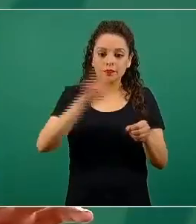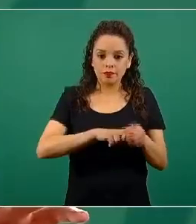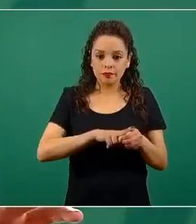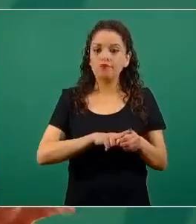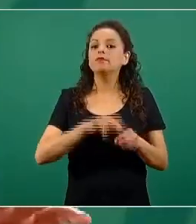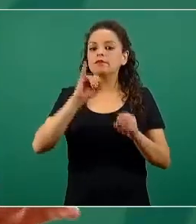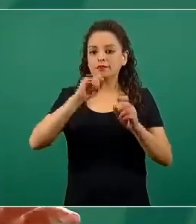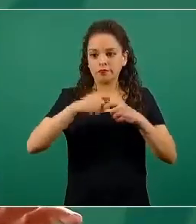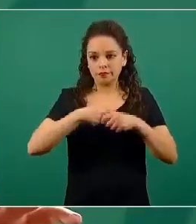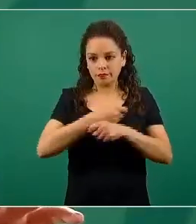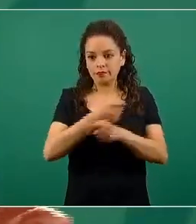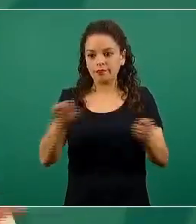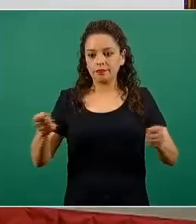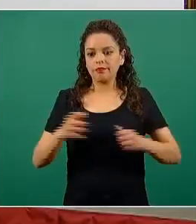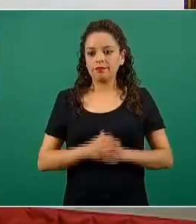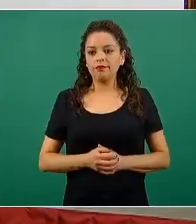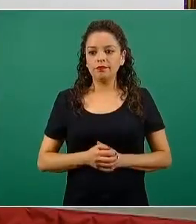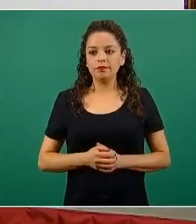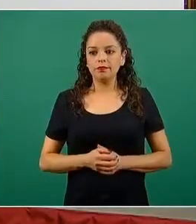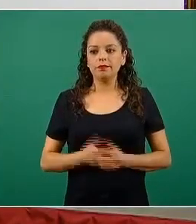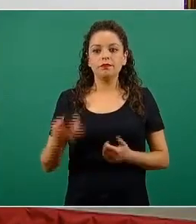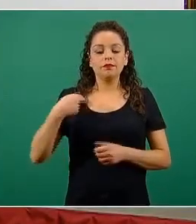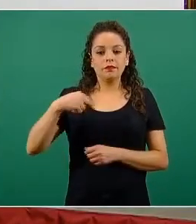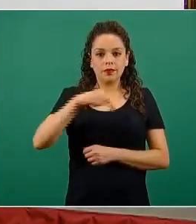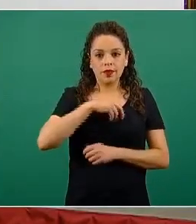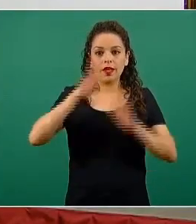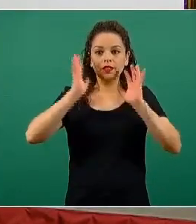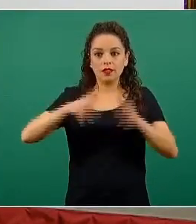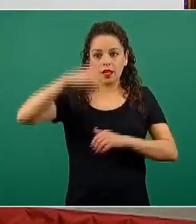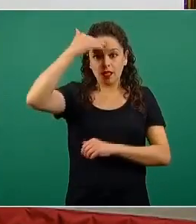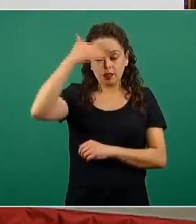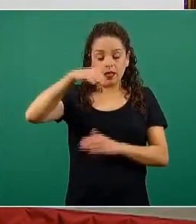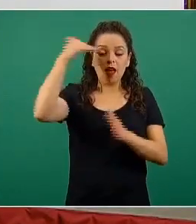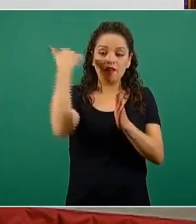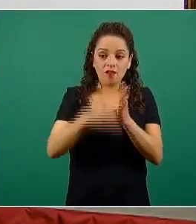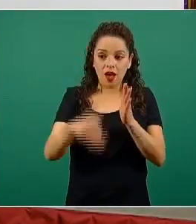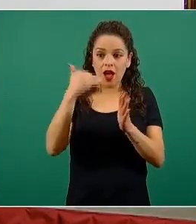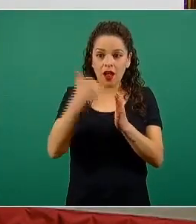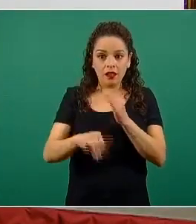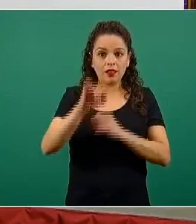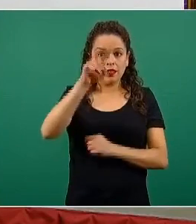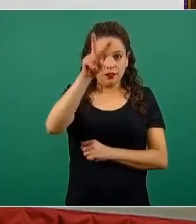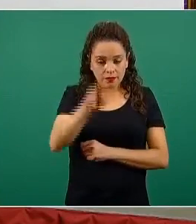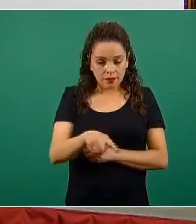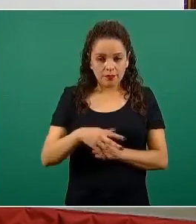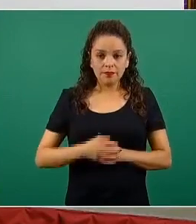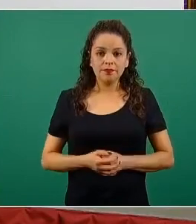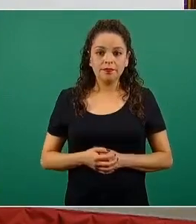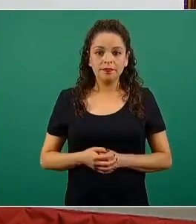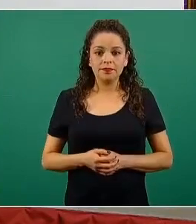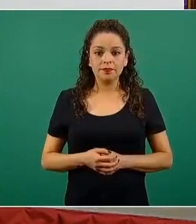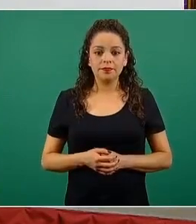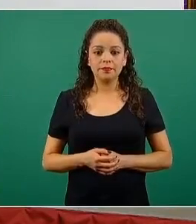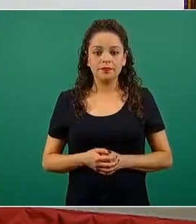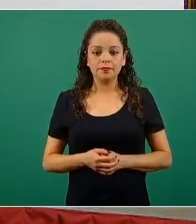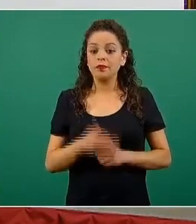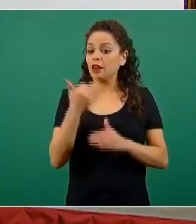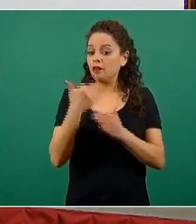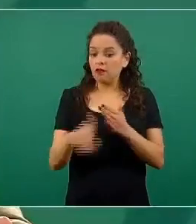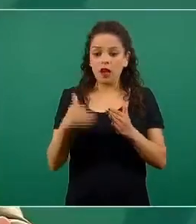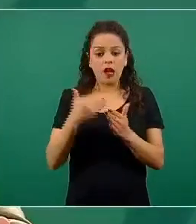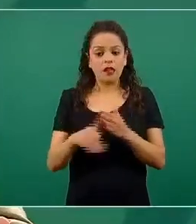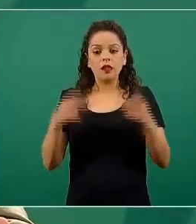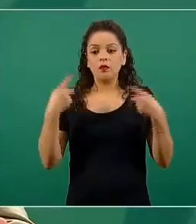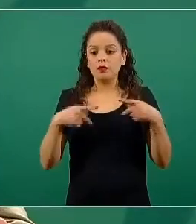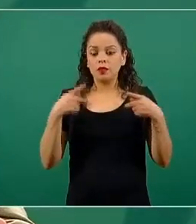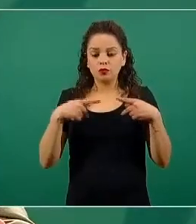cubrir. Realmente sabemos que falta, sabemos que todavía nos falta personal de primera